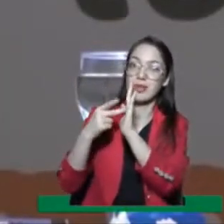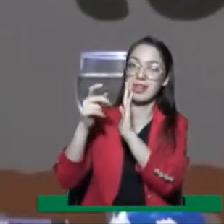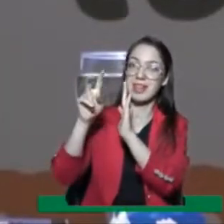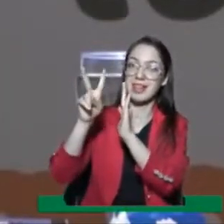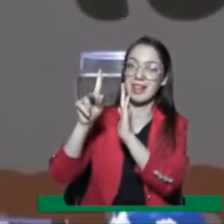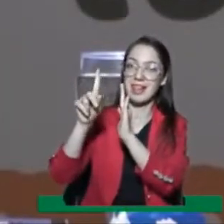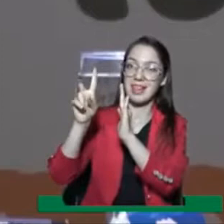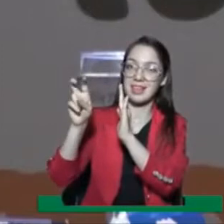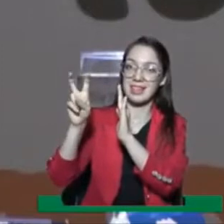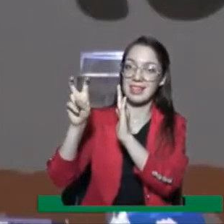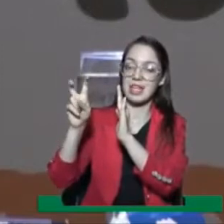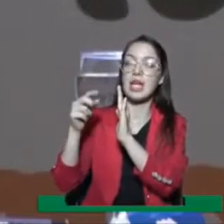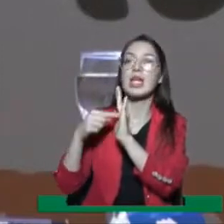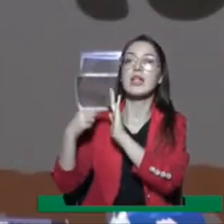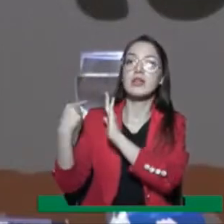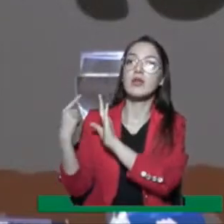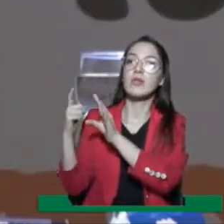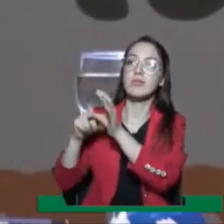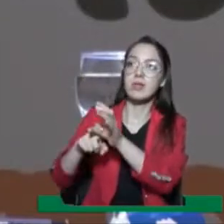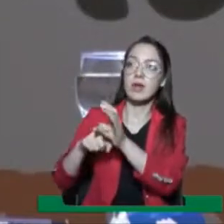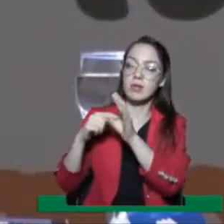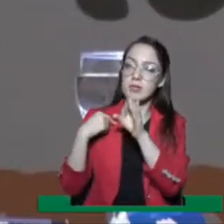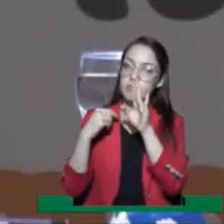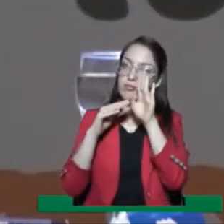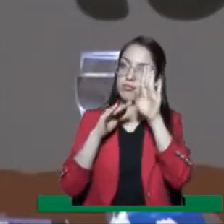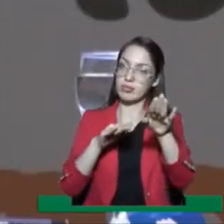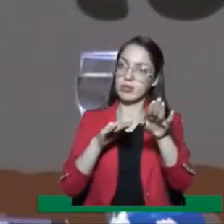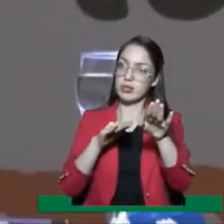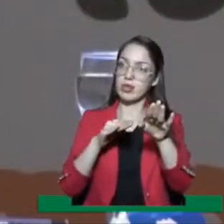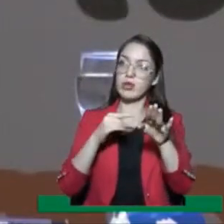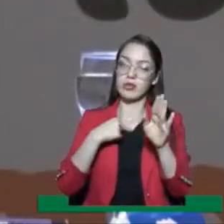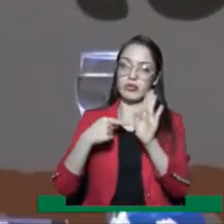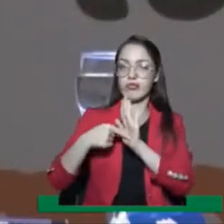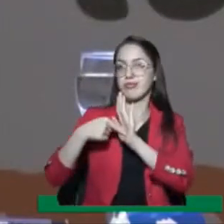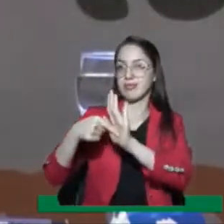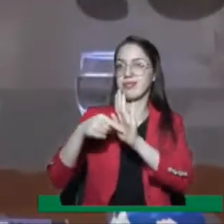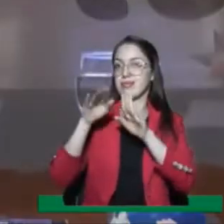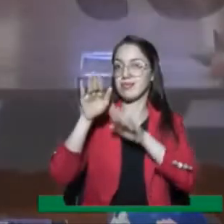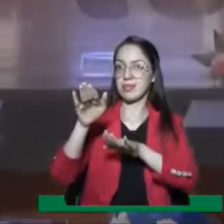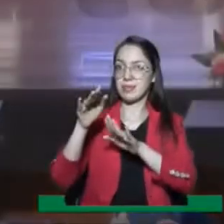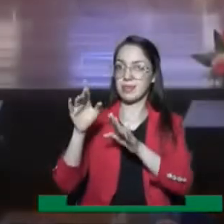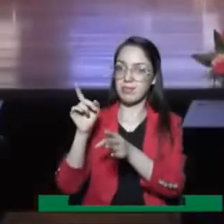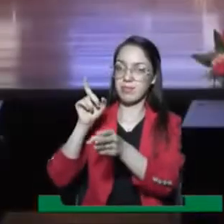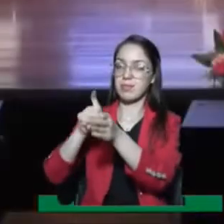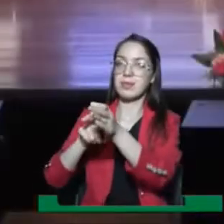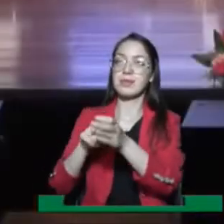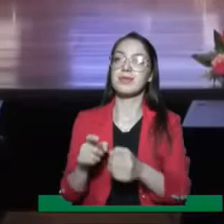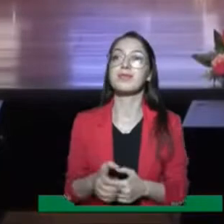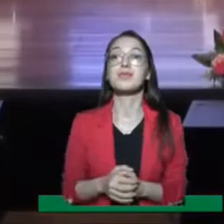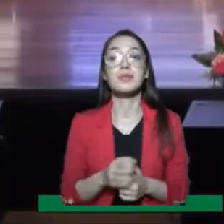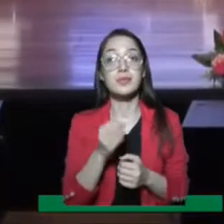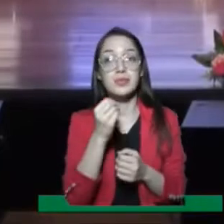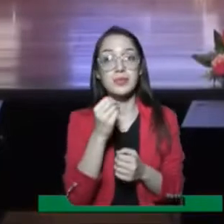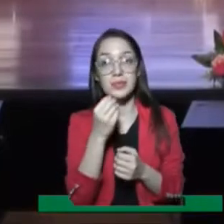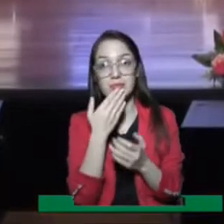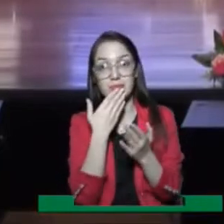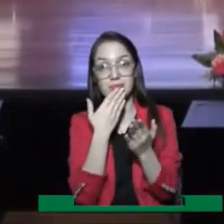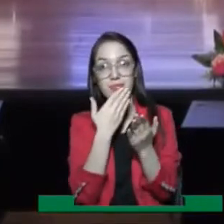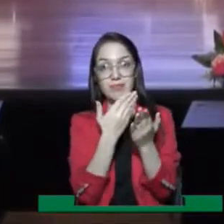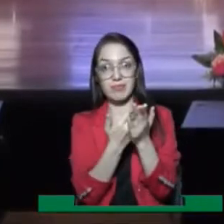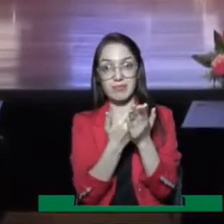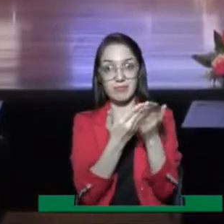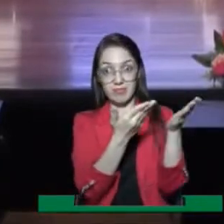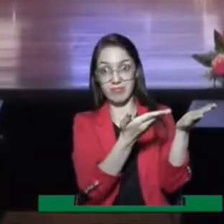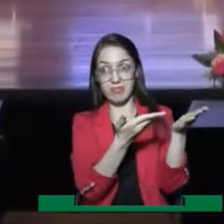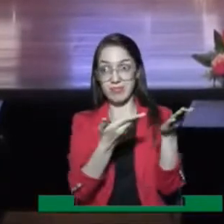representante de una familia que es actitud muchas gracias los maría jones si quieres